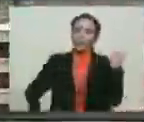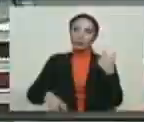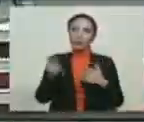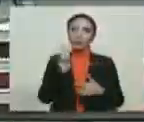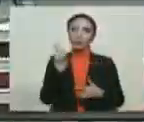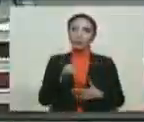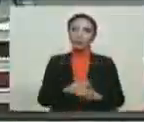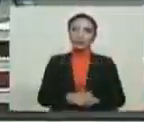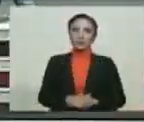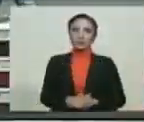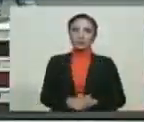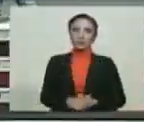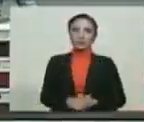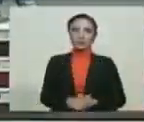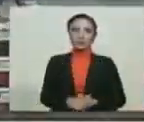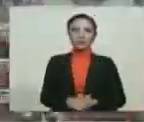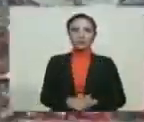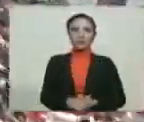venezuela